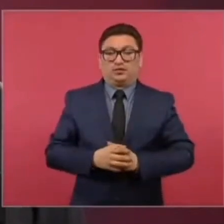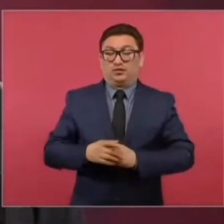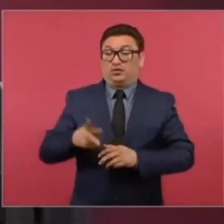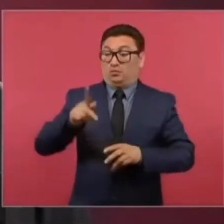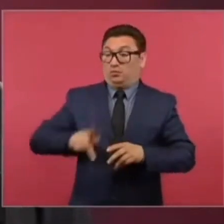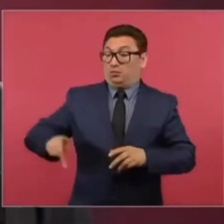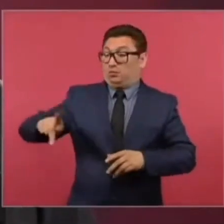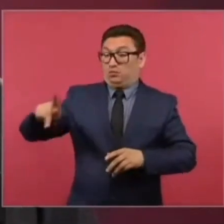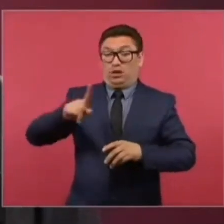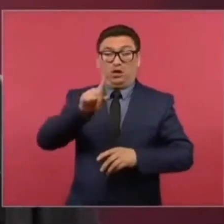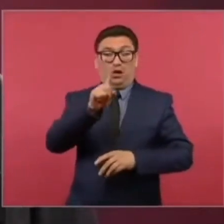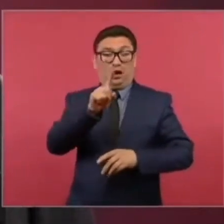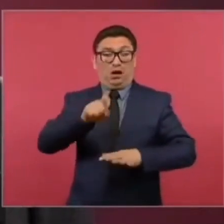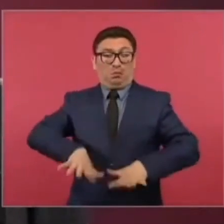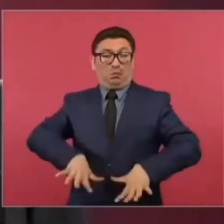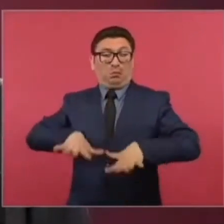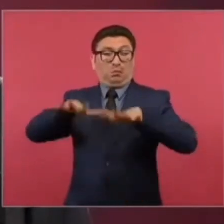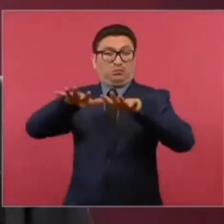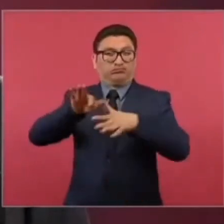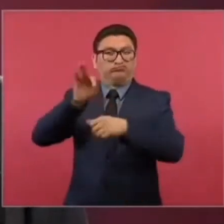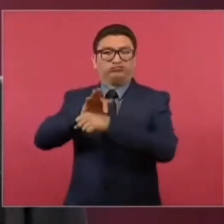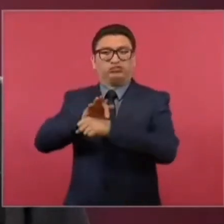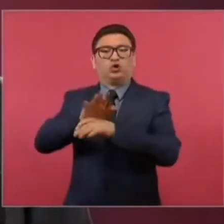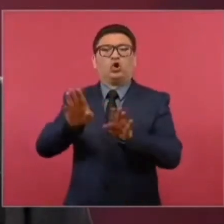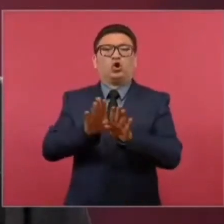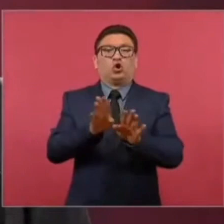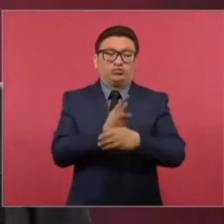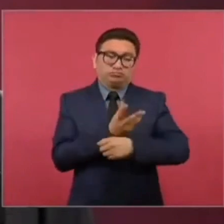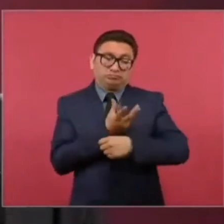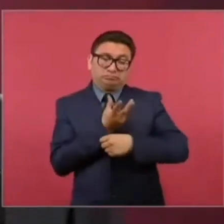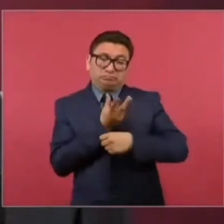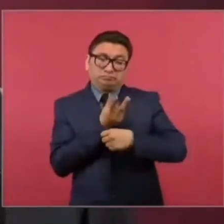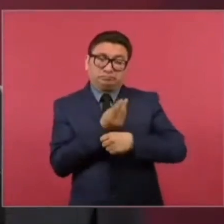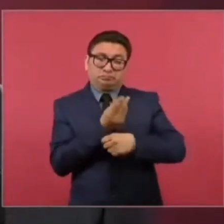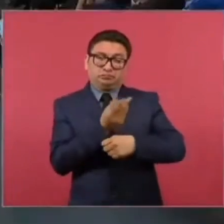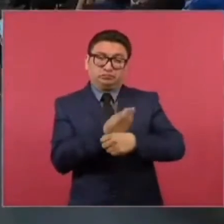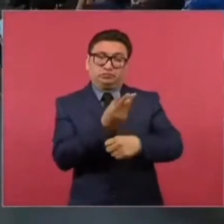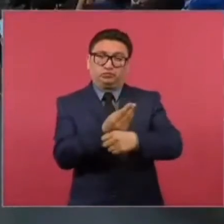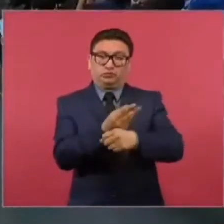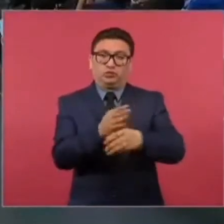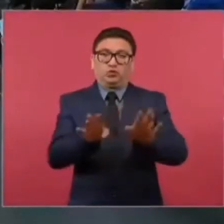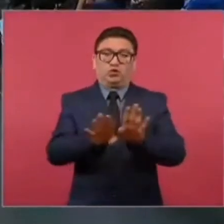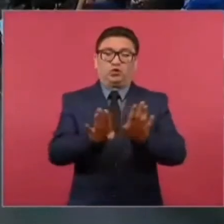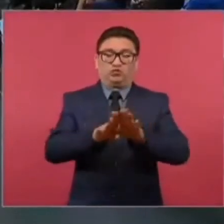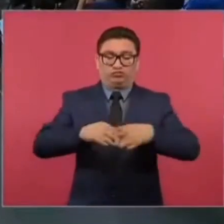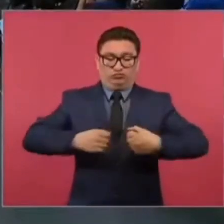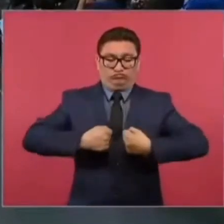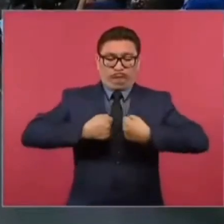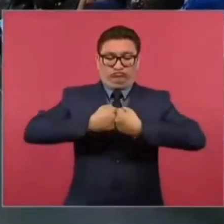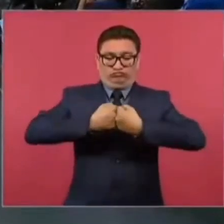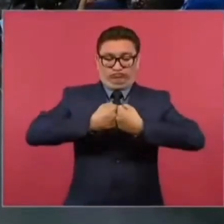inundación de los pueblos? Se hizo una adecuación a la cortina de la presa